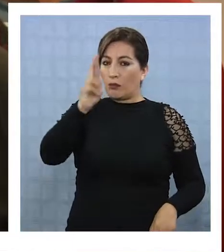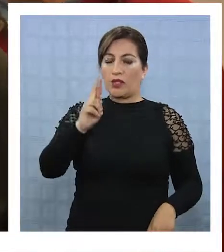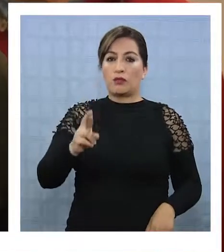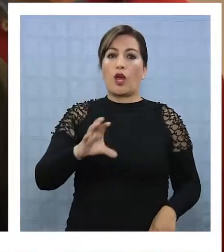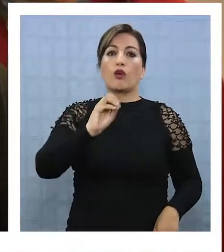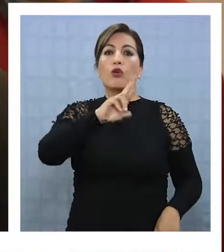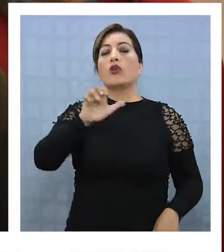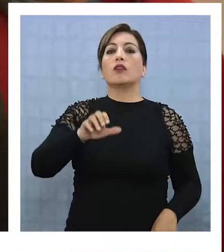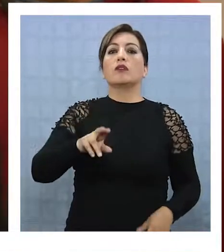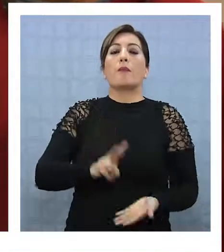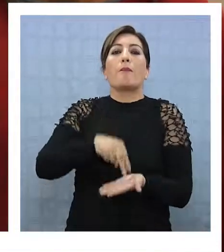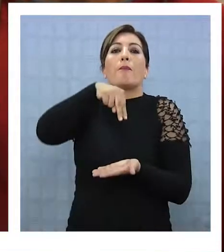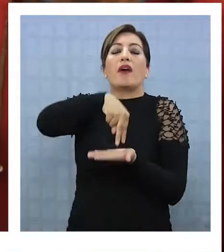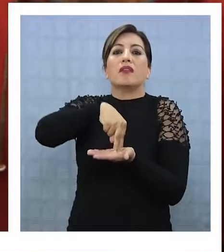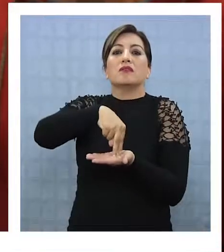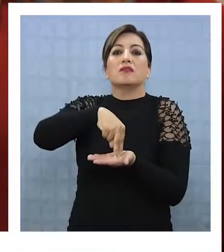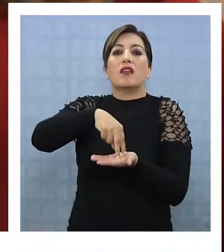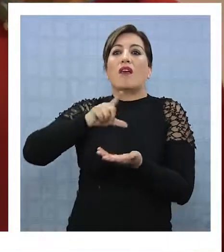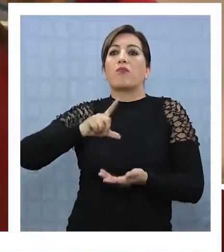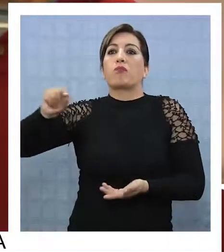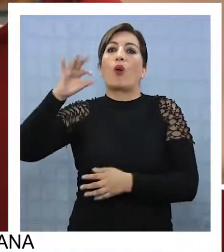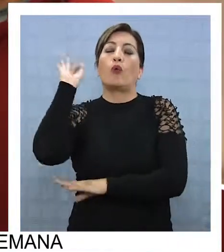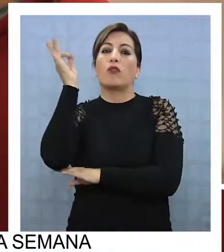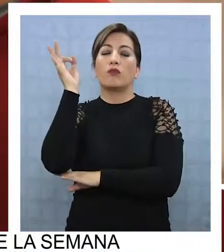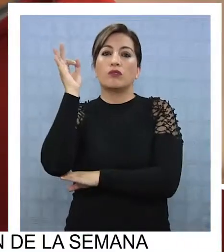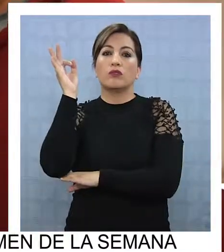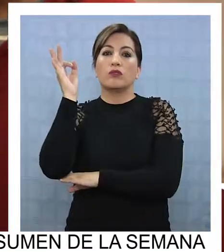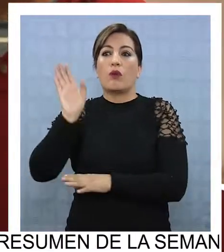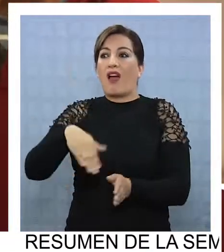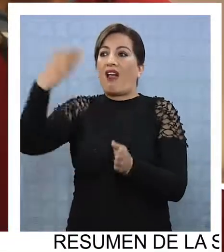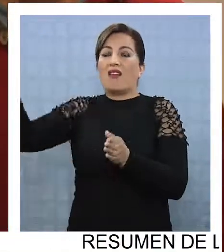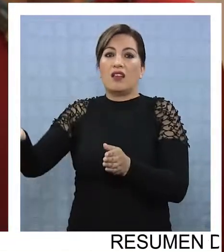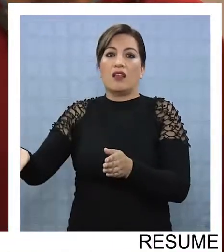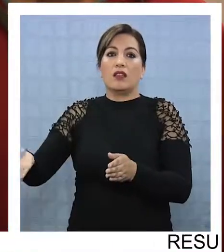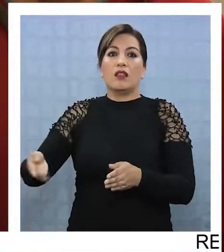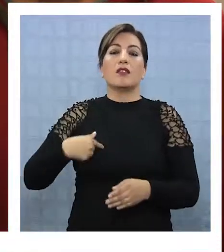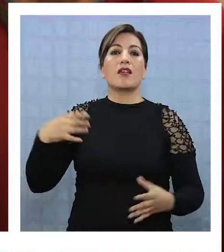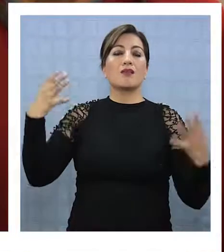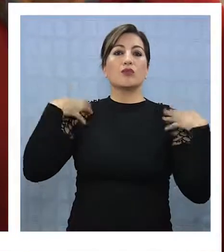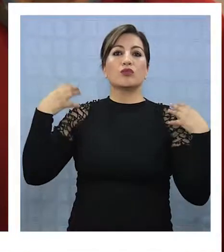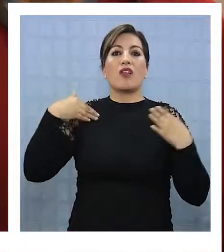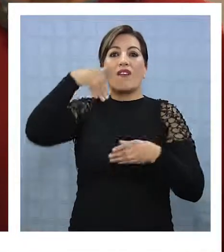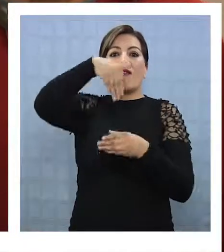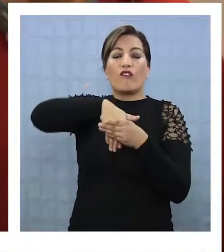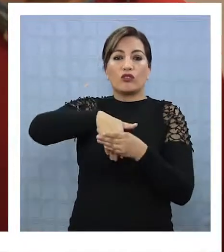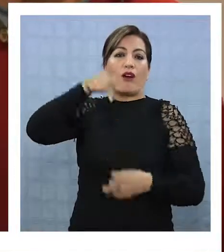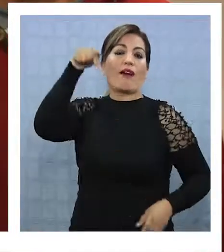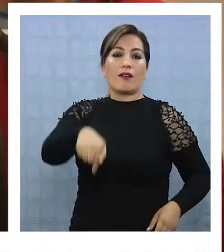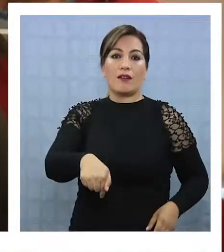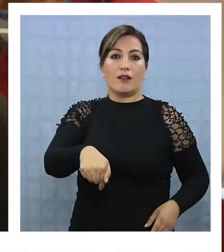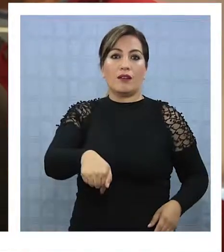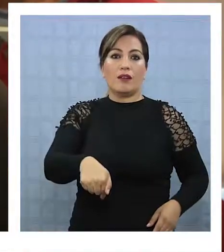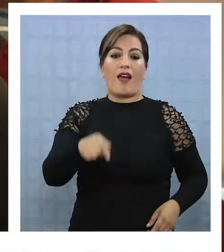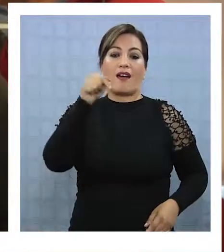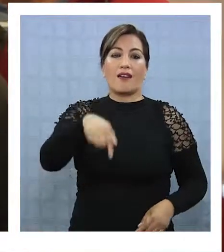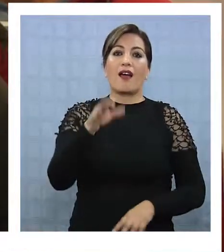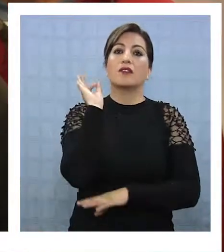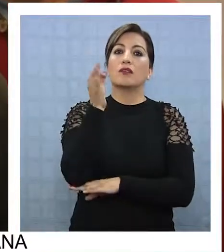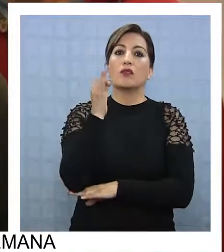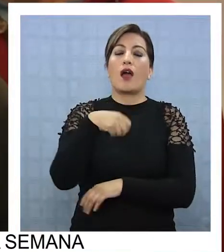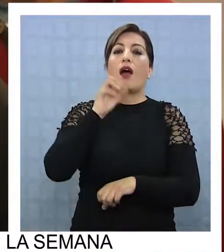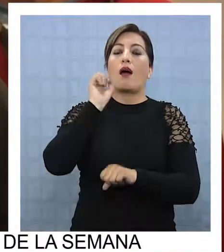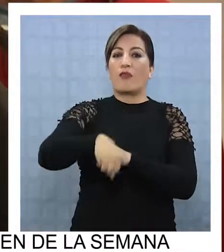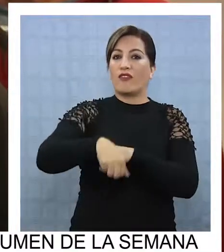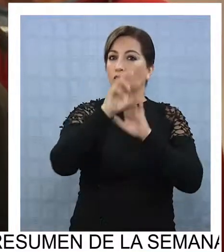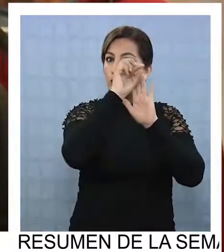respeto a este cuerpo colegiado, pararse, salir a una reunión paralela, siendo que la responsabilidad del voto de la gente que vota por nosotros es estar acá